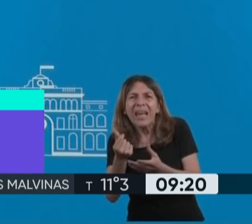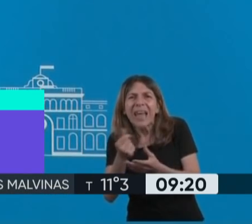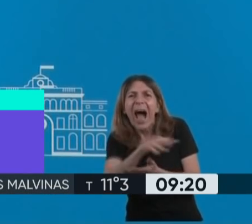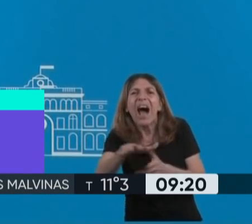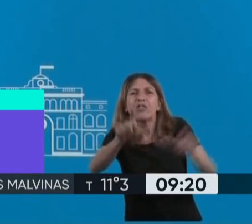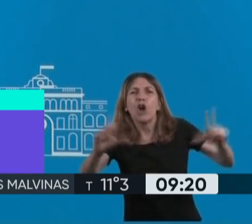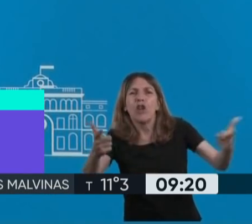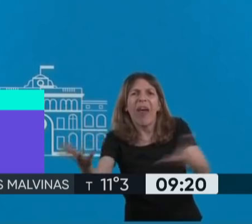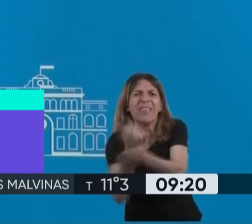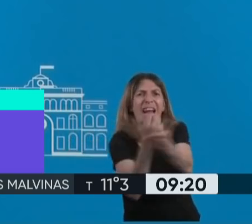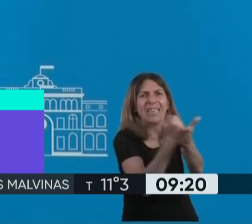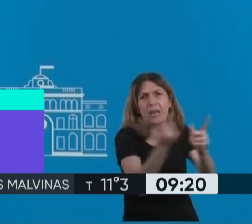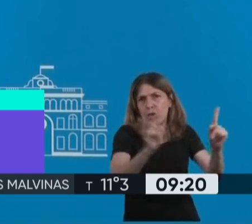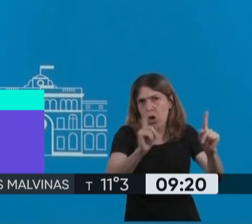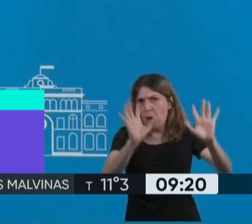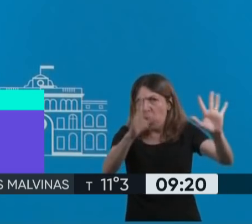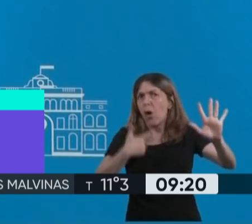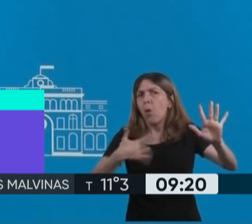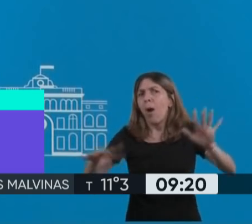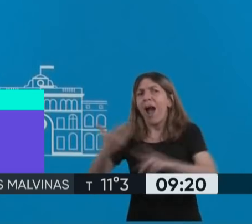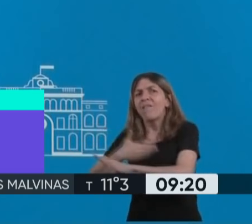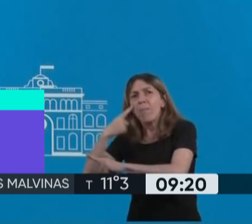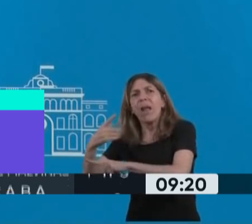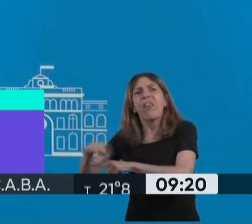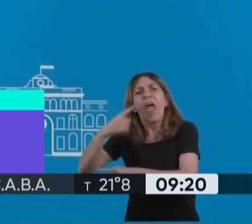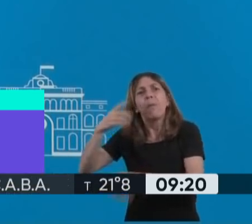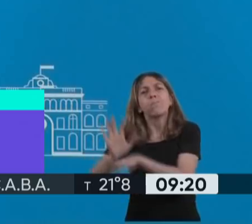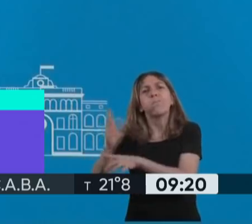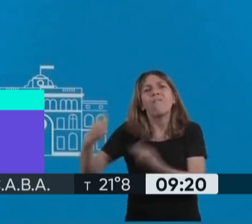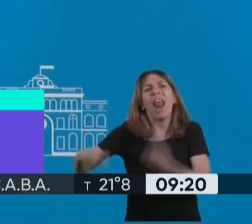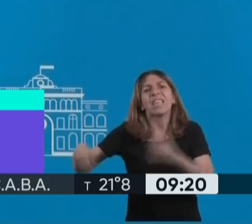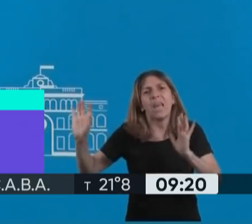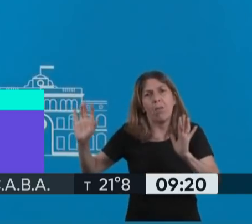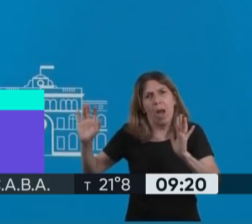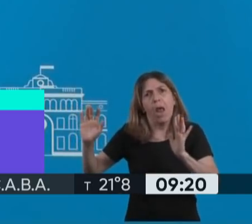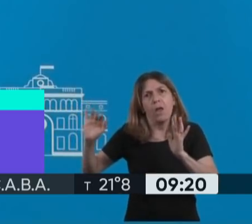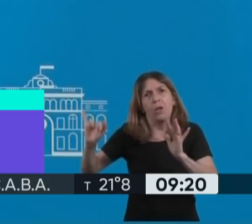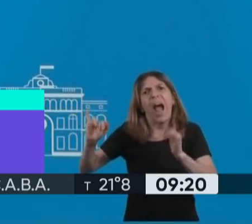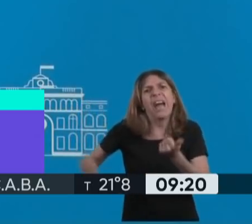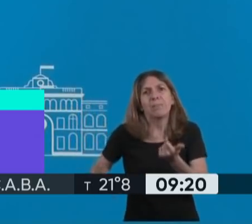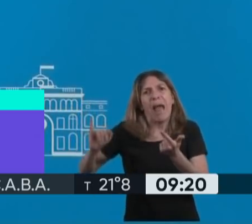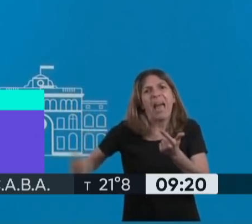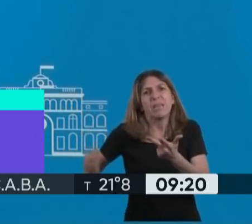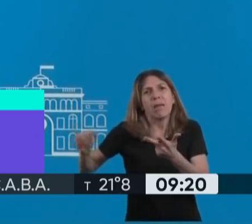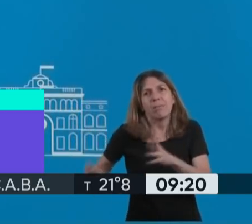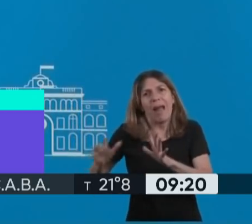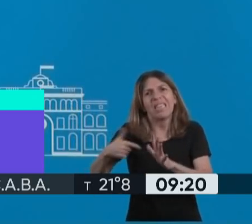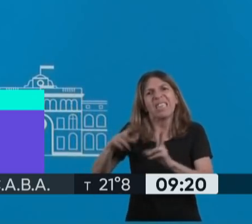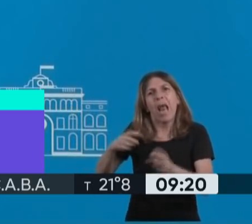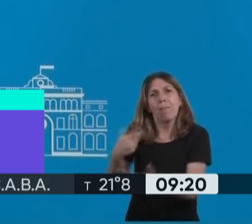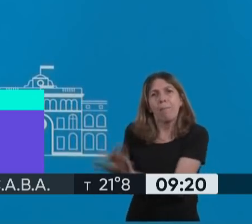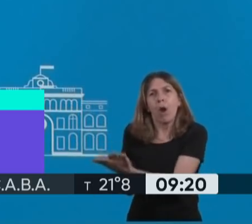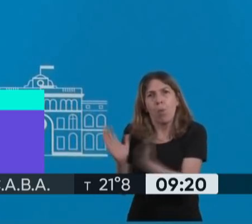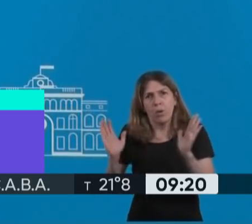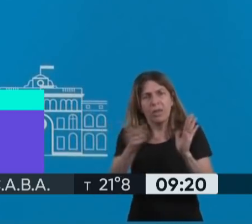Fondo Monetario Internacional va a tener que flexibilizar. Esperamos que flexibilice su pedido con respecto a este tema,